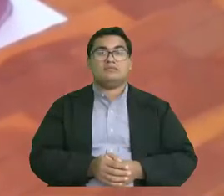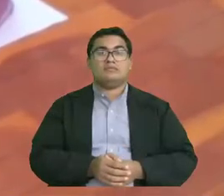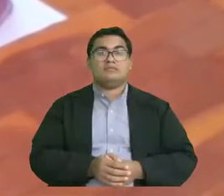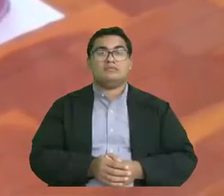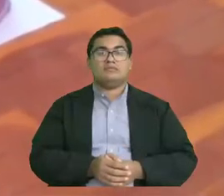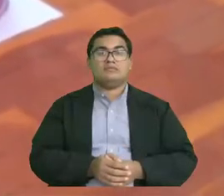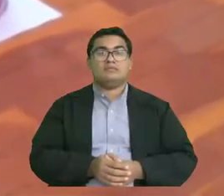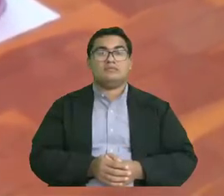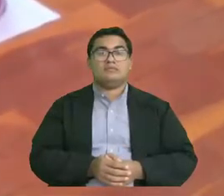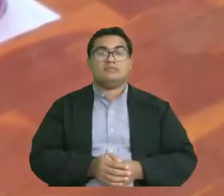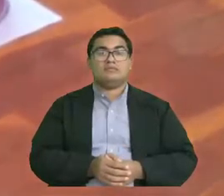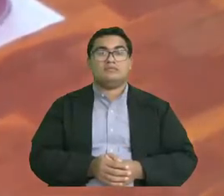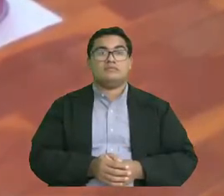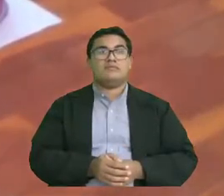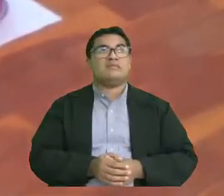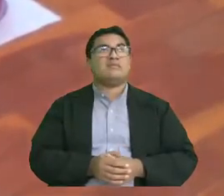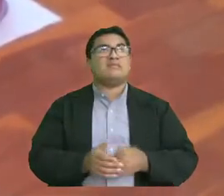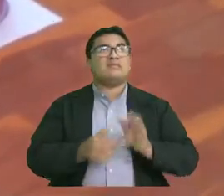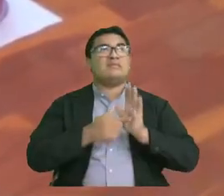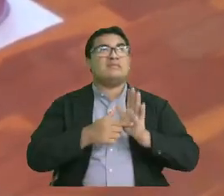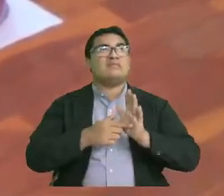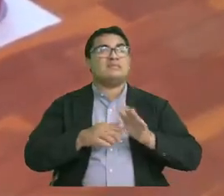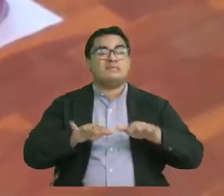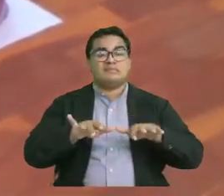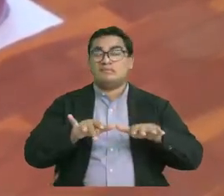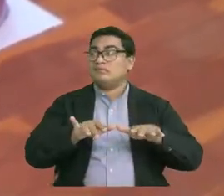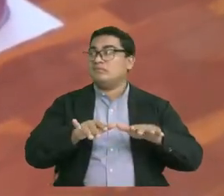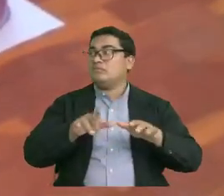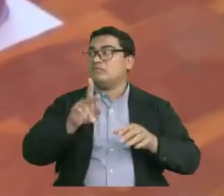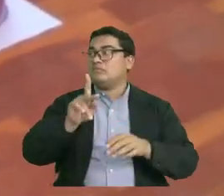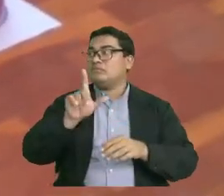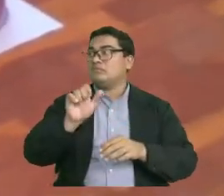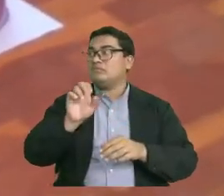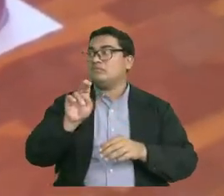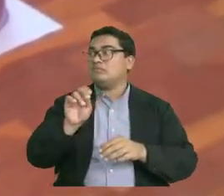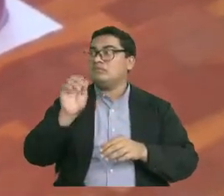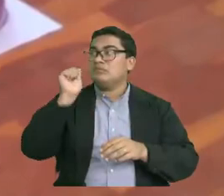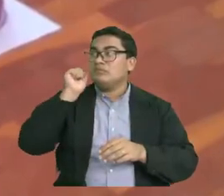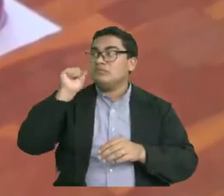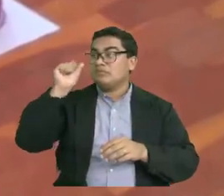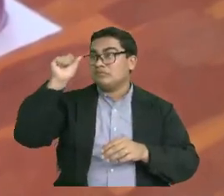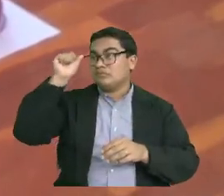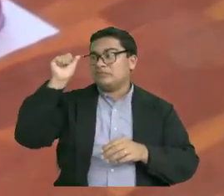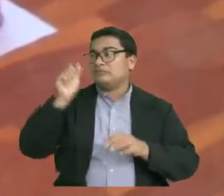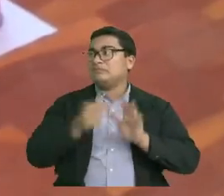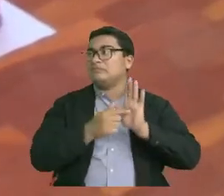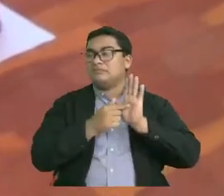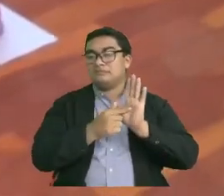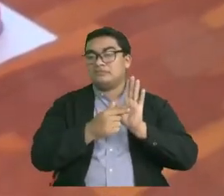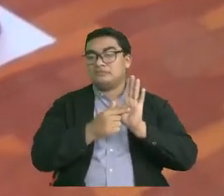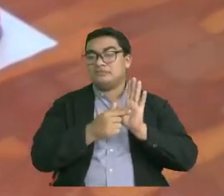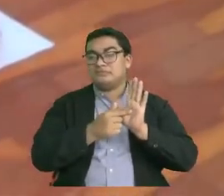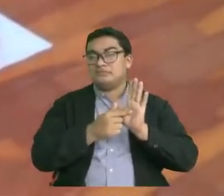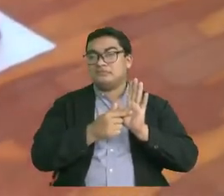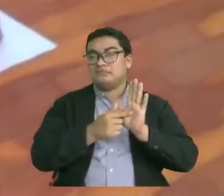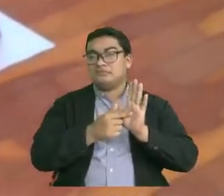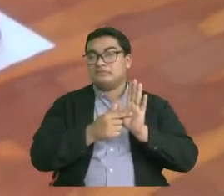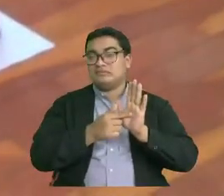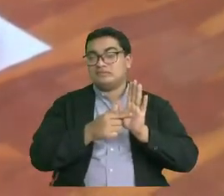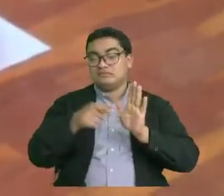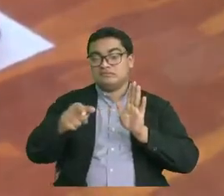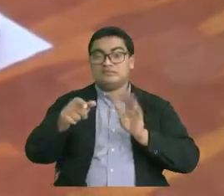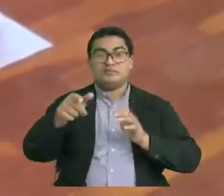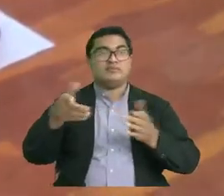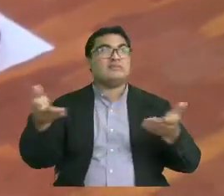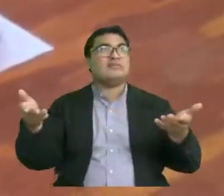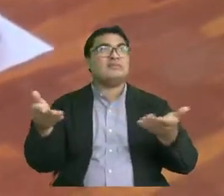También te puede producir pie plano. Ese ya es un adulto con pie plano, mire ya, mira, Mon. Sí. Ahí estás probablemente